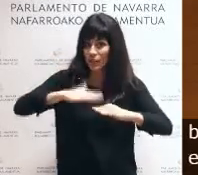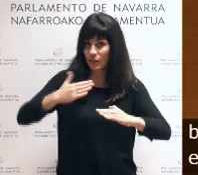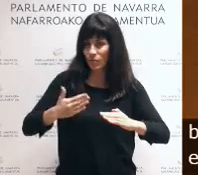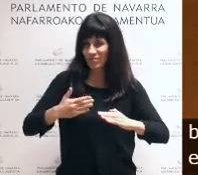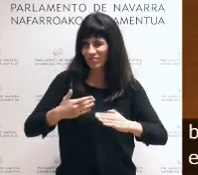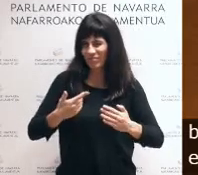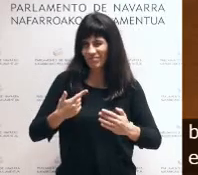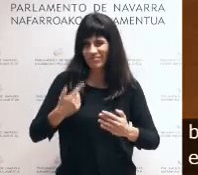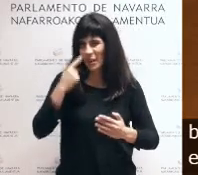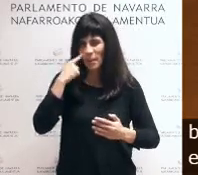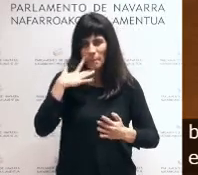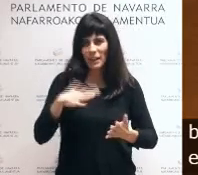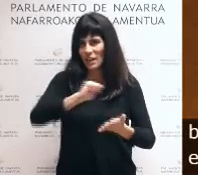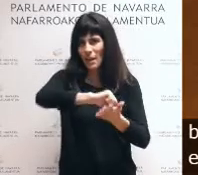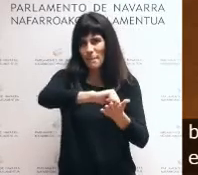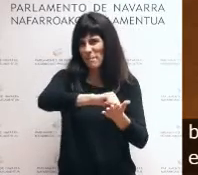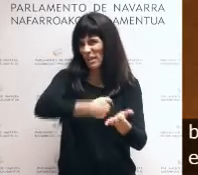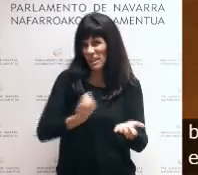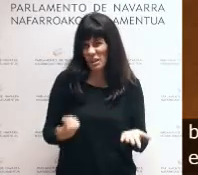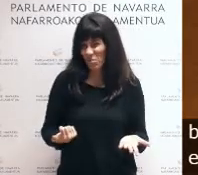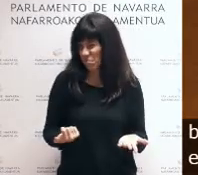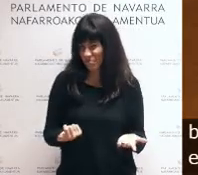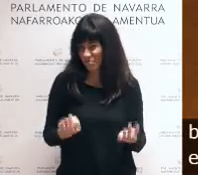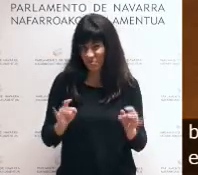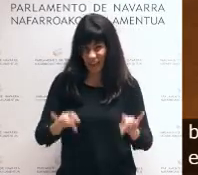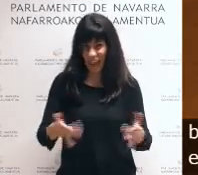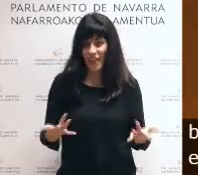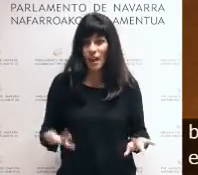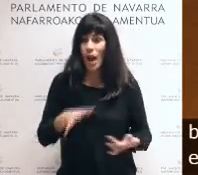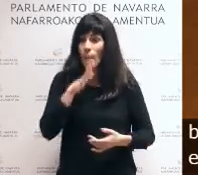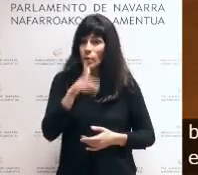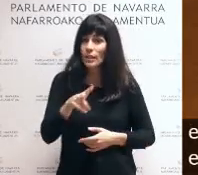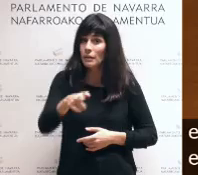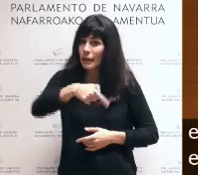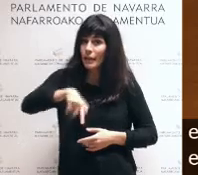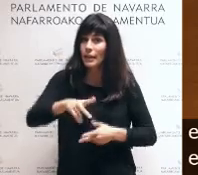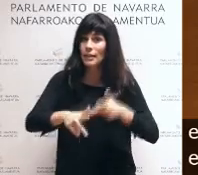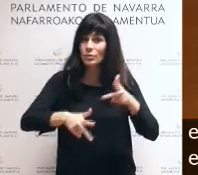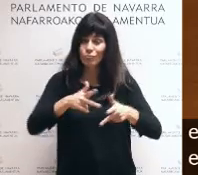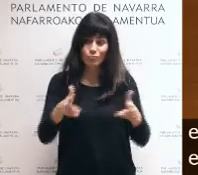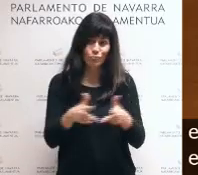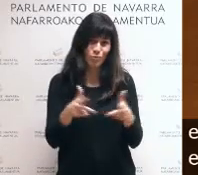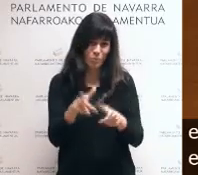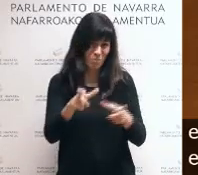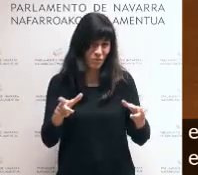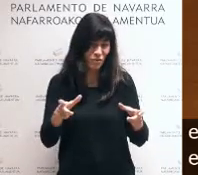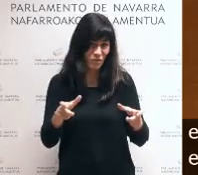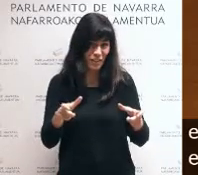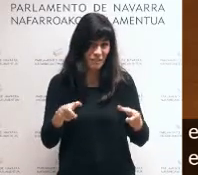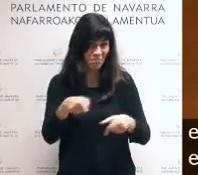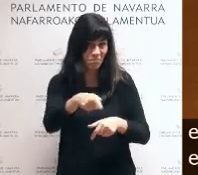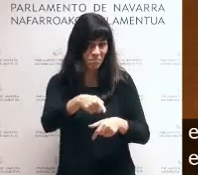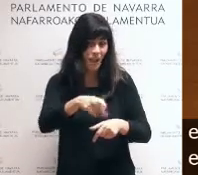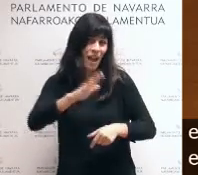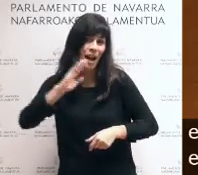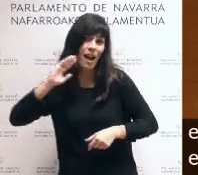que suena hueco y estéril proclamarlo, porque todos esos ciudadanos son a los que han estado y siguen